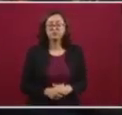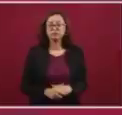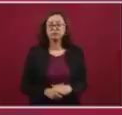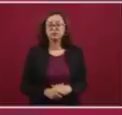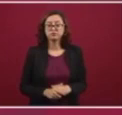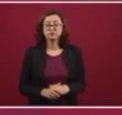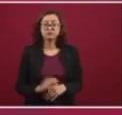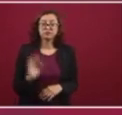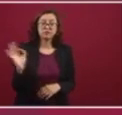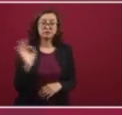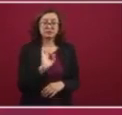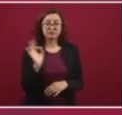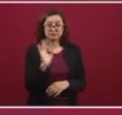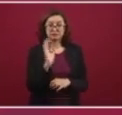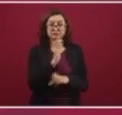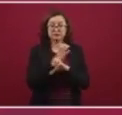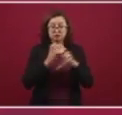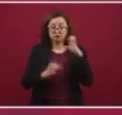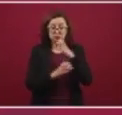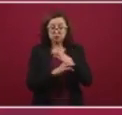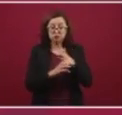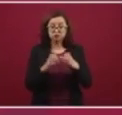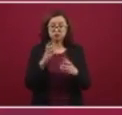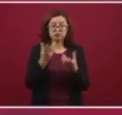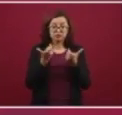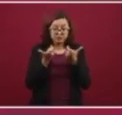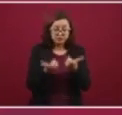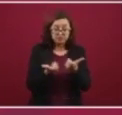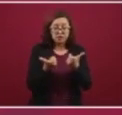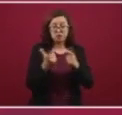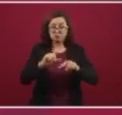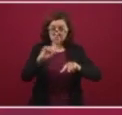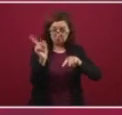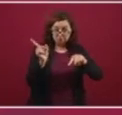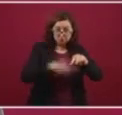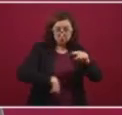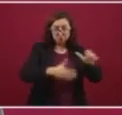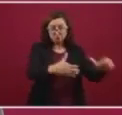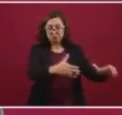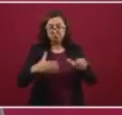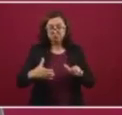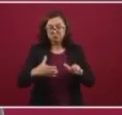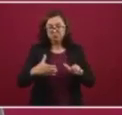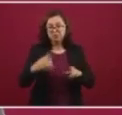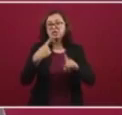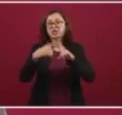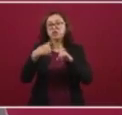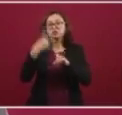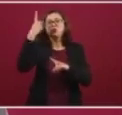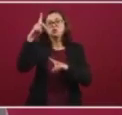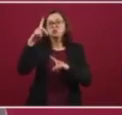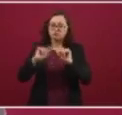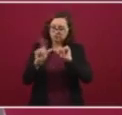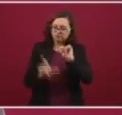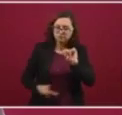¿sí?, esos bienes, esos recursos pertenecen a México.